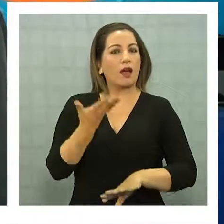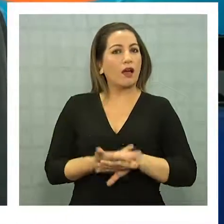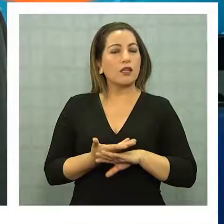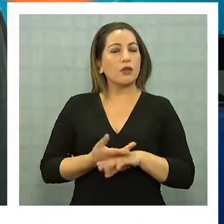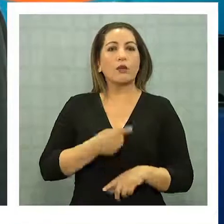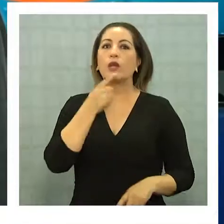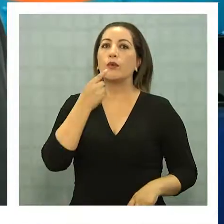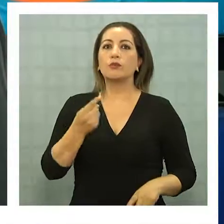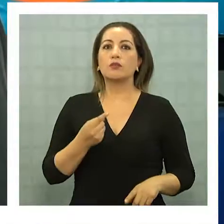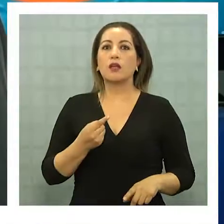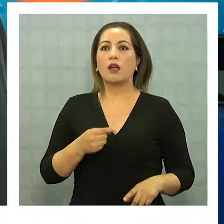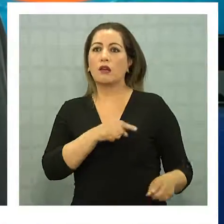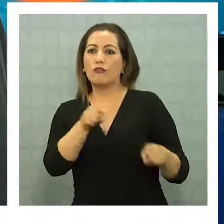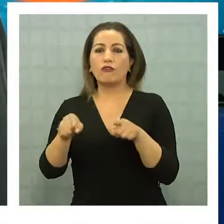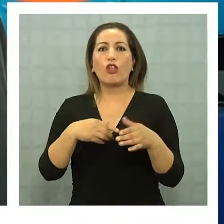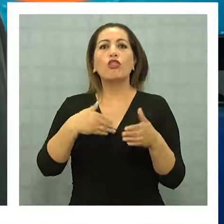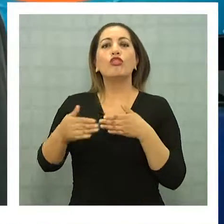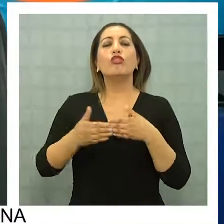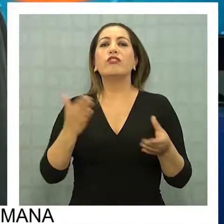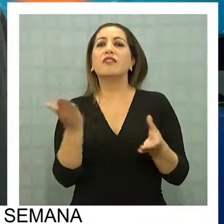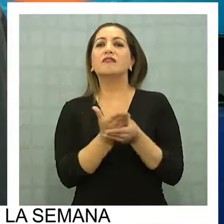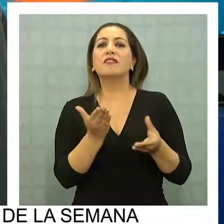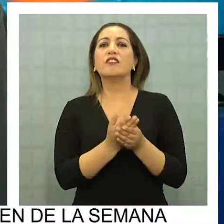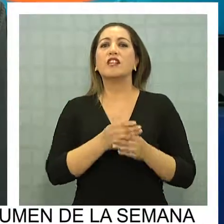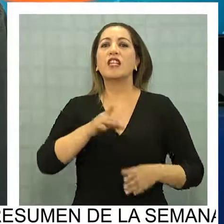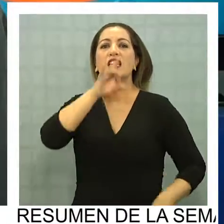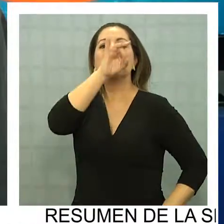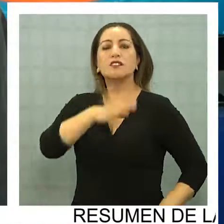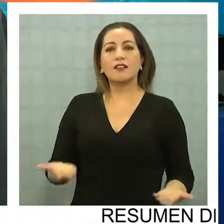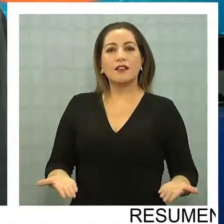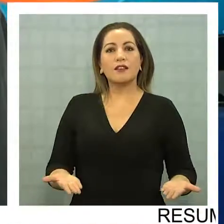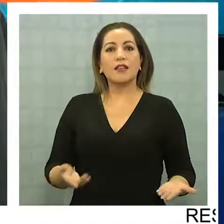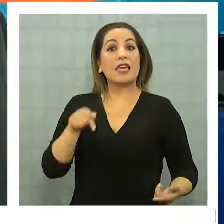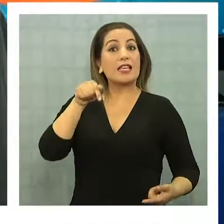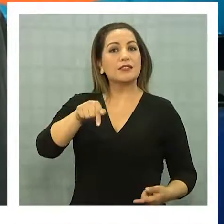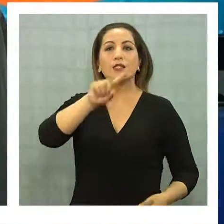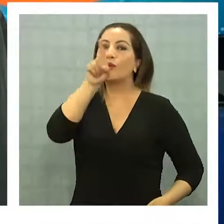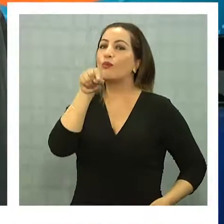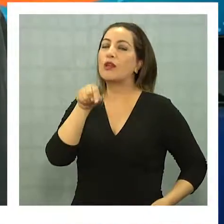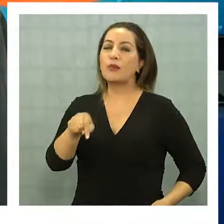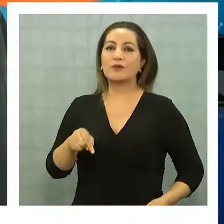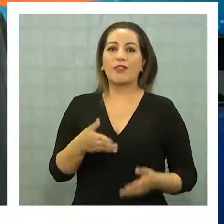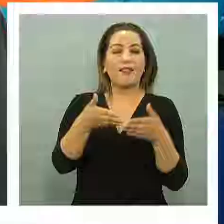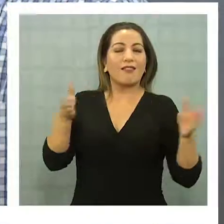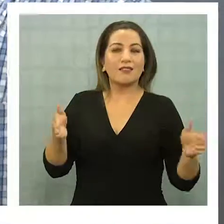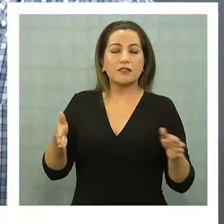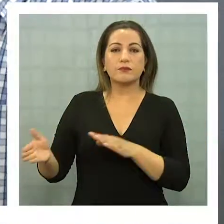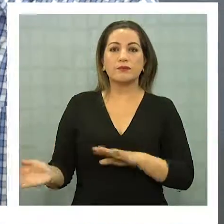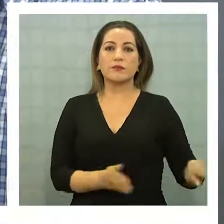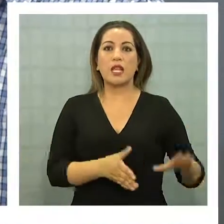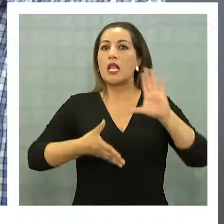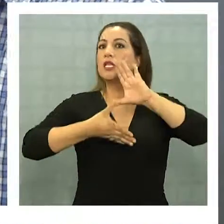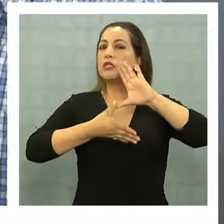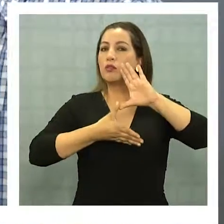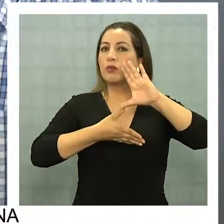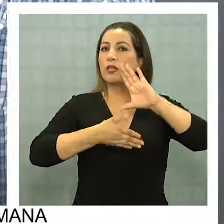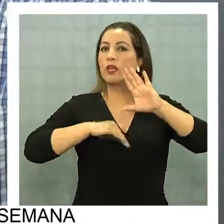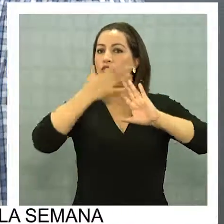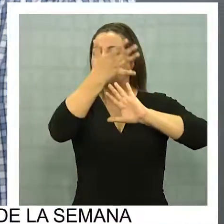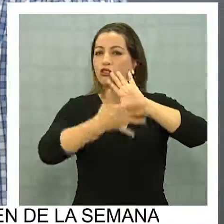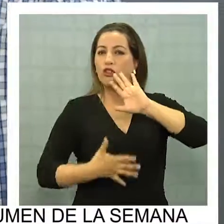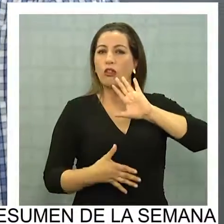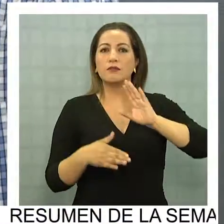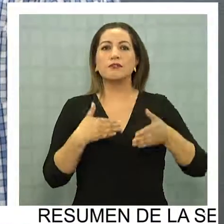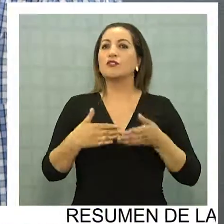dónde están los archivos chilenos? Esa pregunta sigue siendo una pregunta que está abierta. ¿Qué pasó en el resto de Latinoamérica? En toda